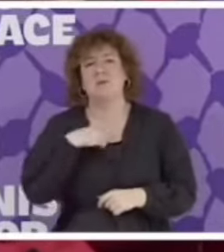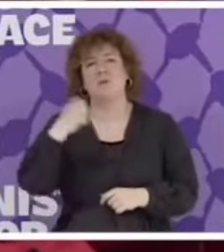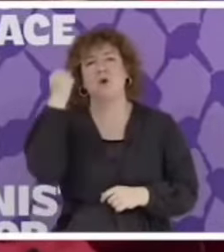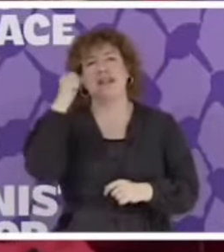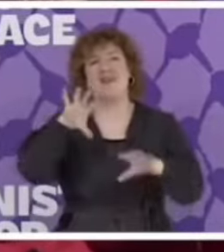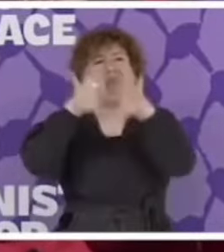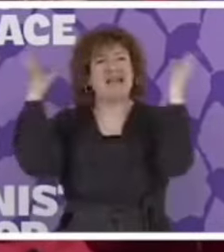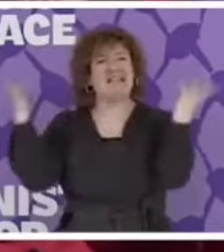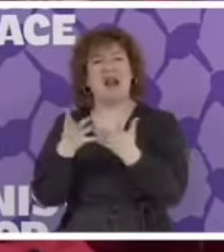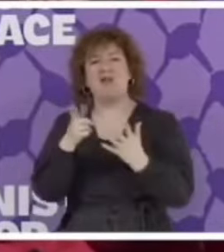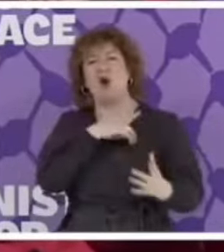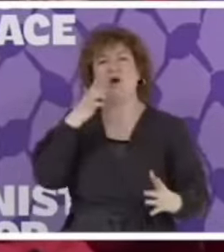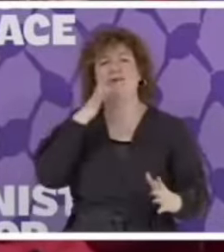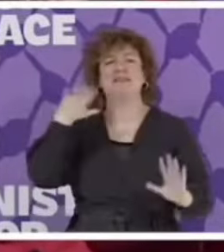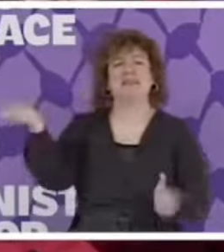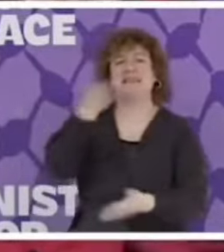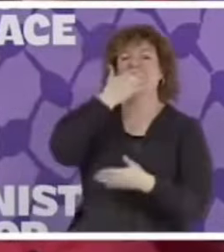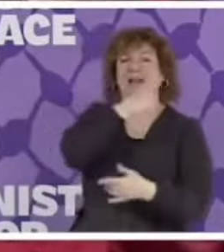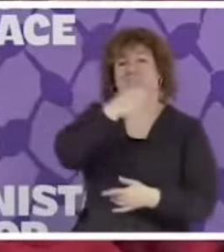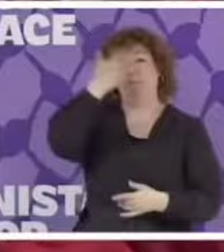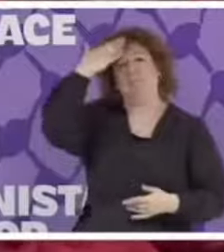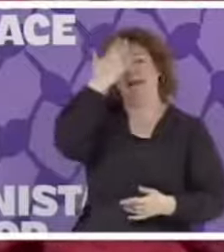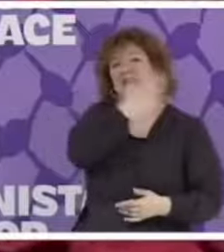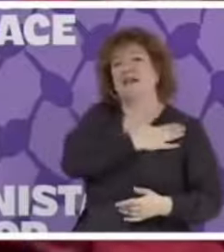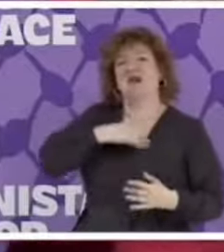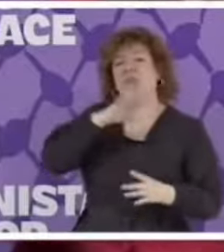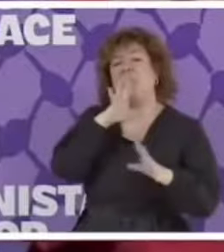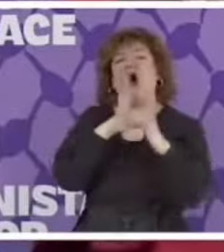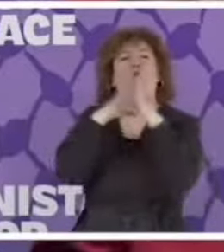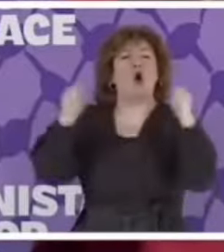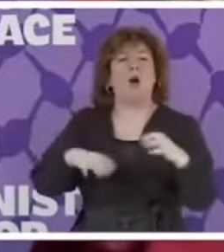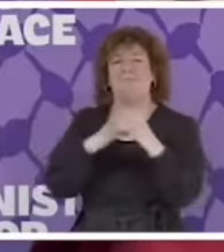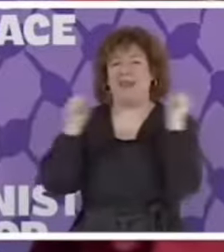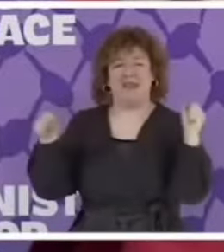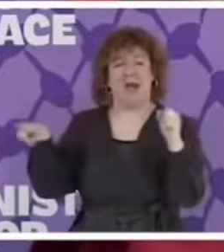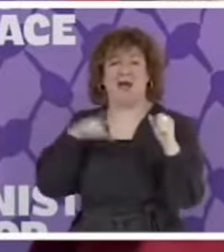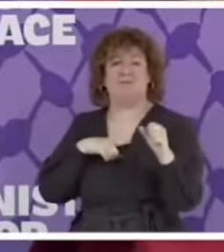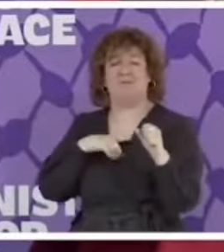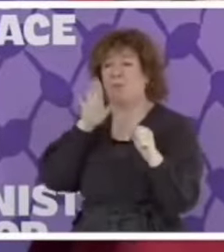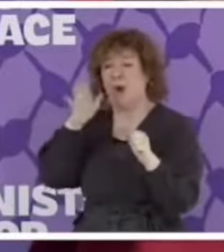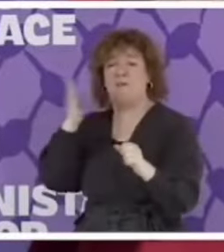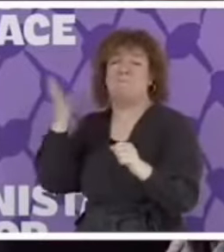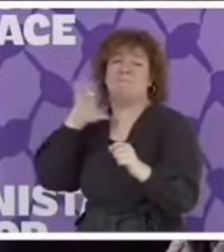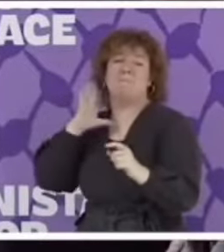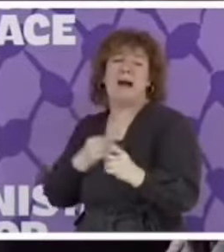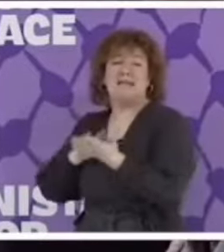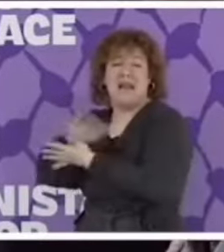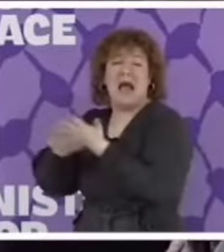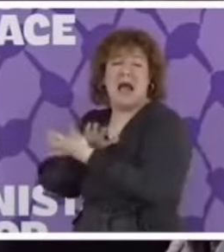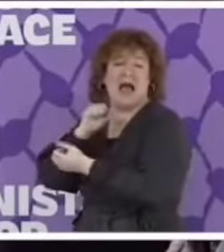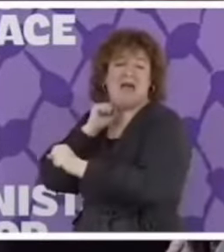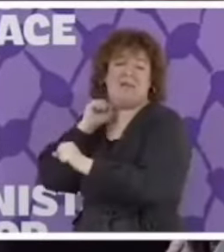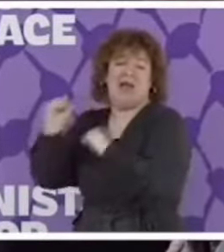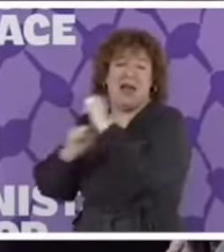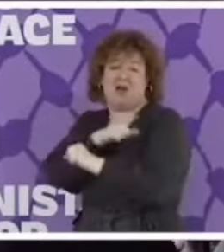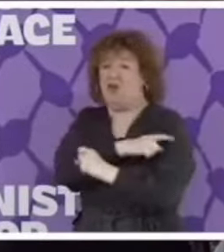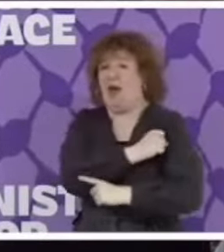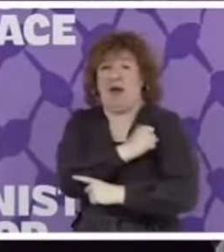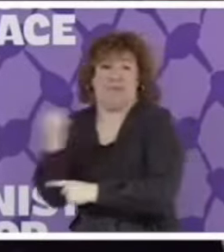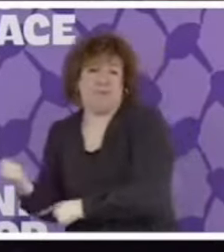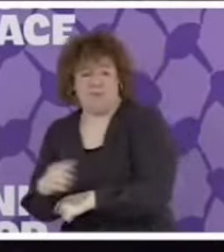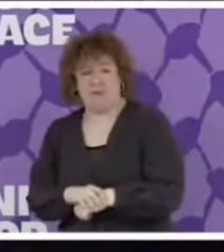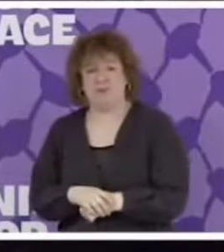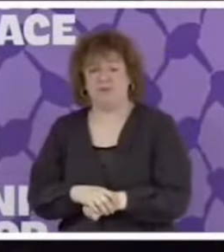potencia internacional que es ahora mismo la principal cómplice del genocidio en Palestina, la principal cómplice